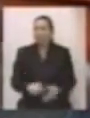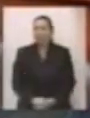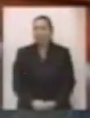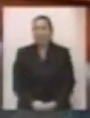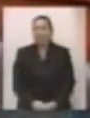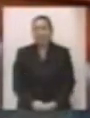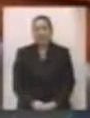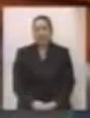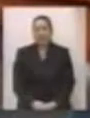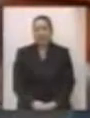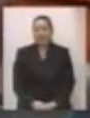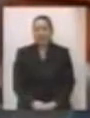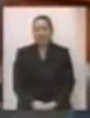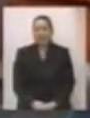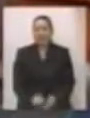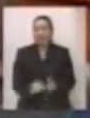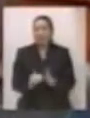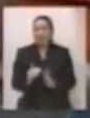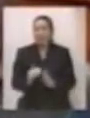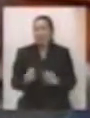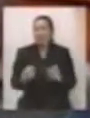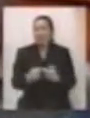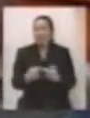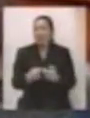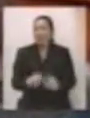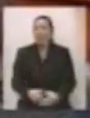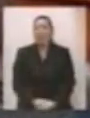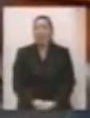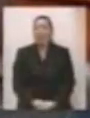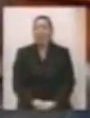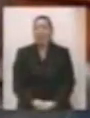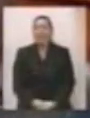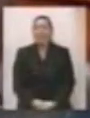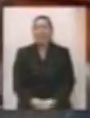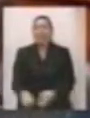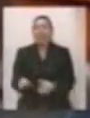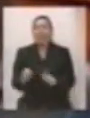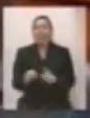y de las redes sociales. Y este mayor uso de Internet y de redes sociales